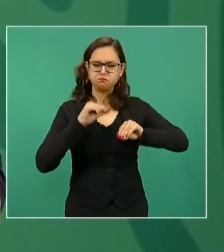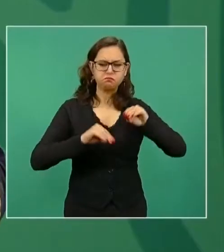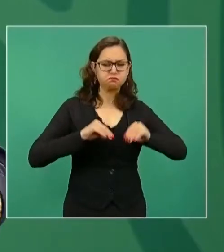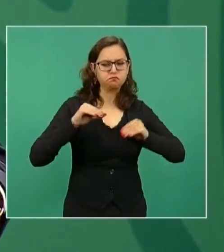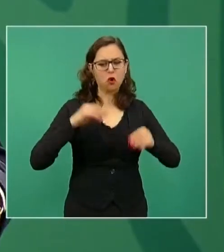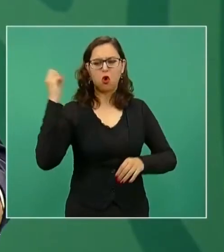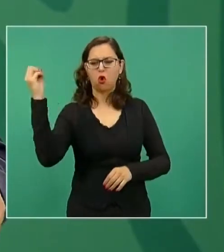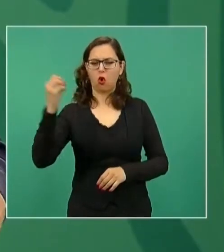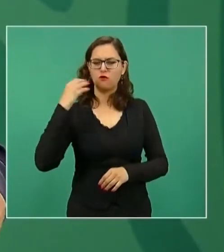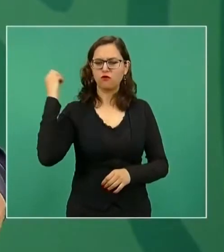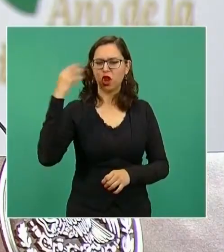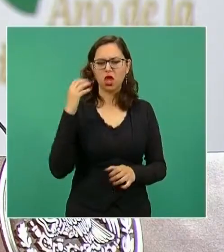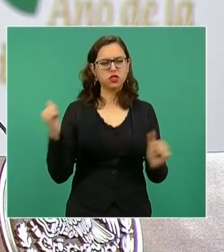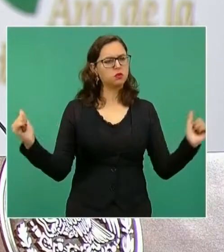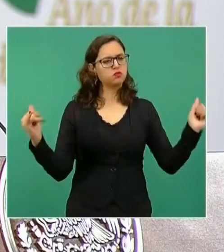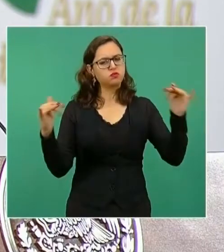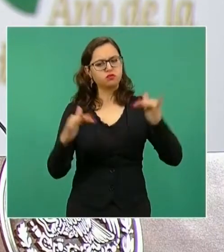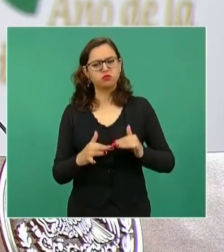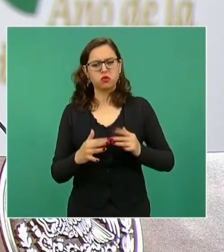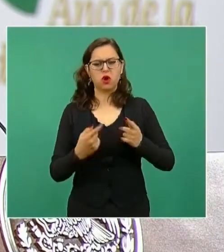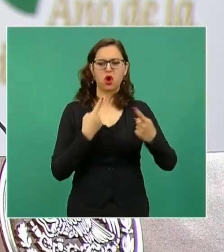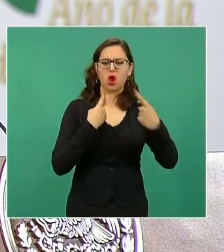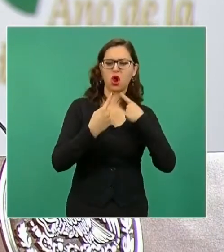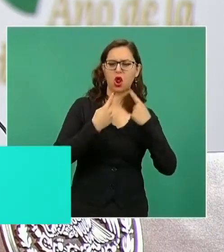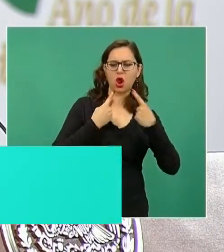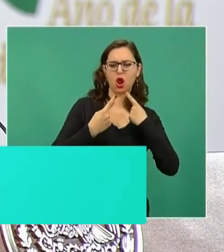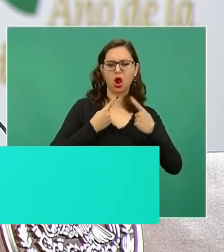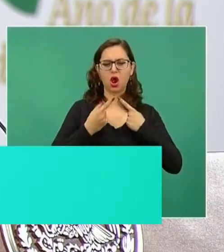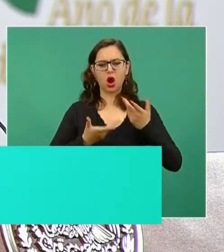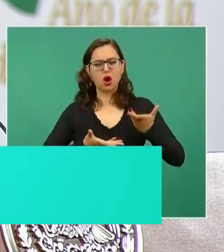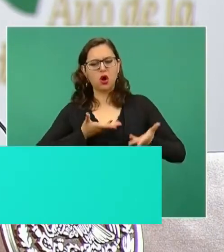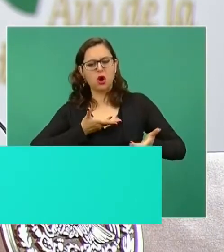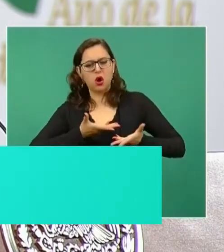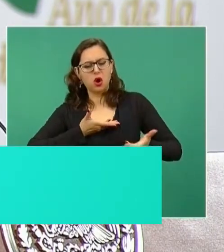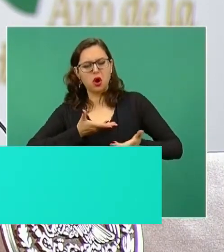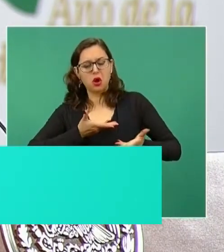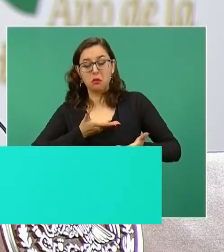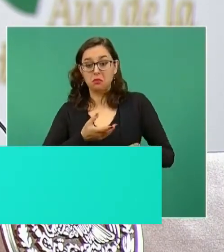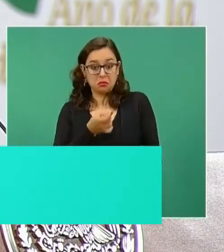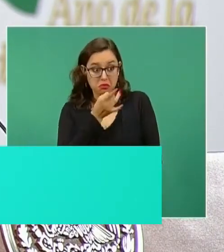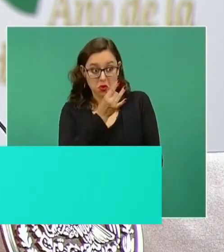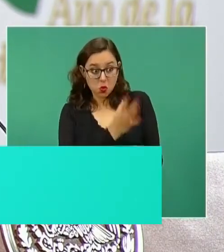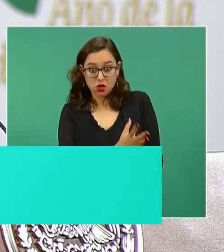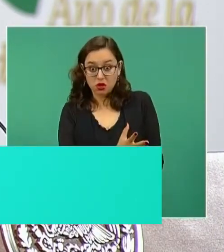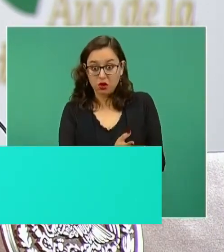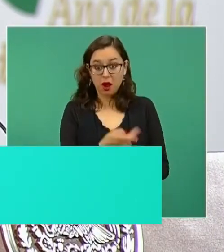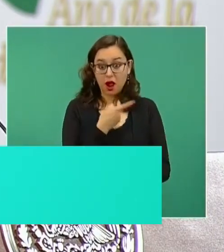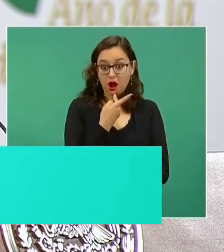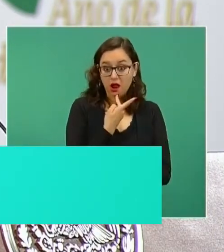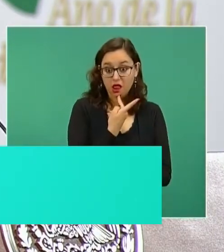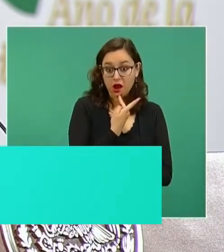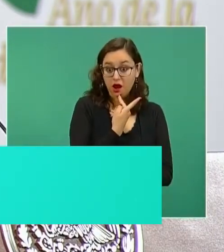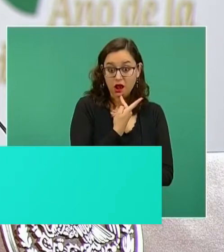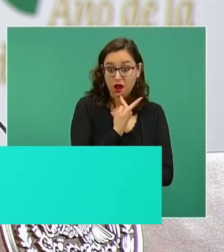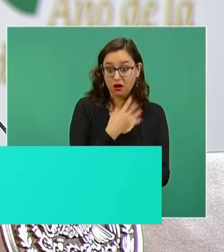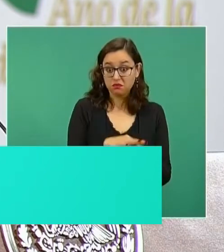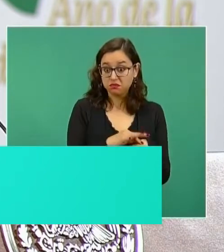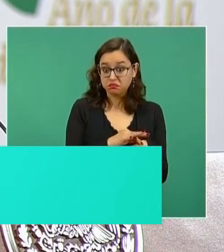lujos. Ahora que hay esta polémica con los del